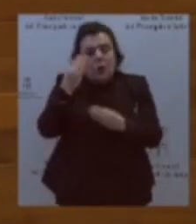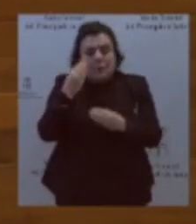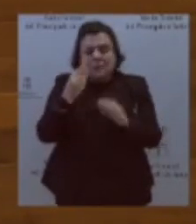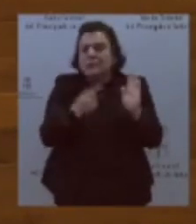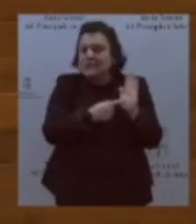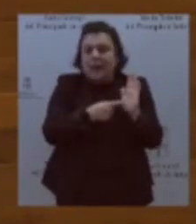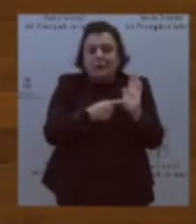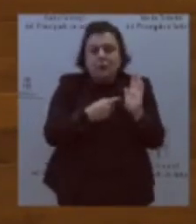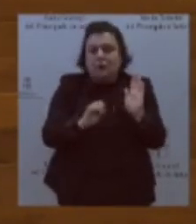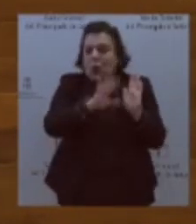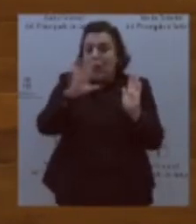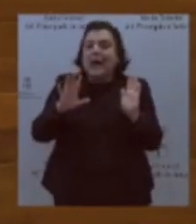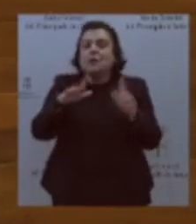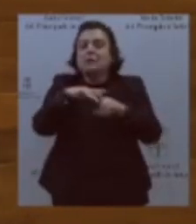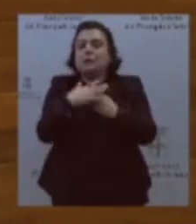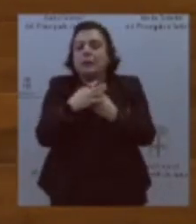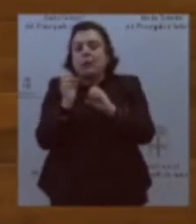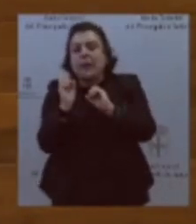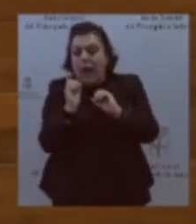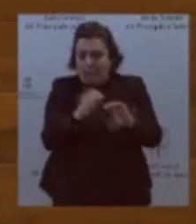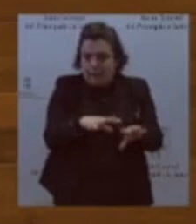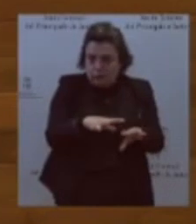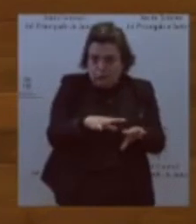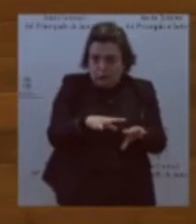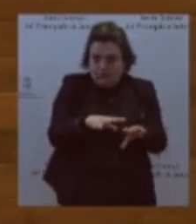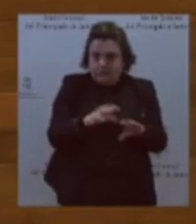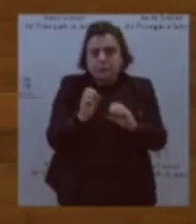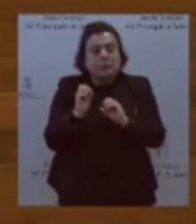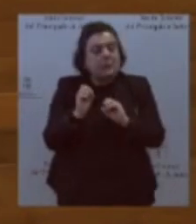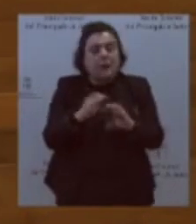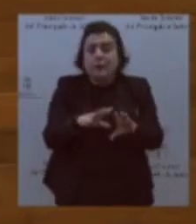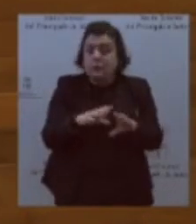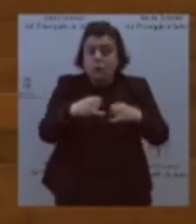abandono que hay en el concello de Langreo y en relación al soterramiento.